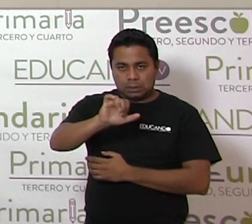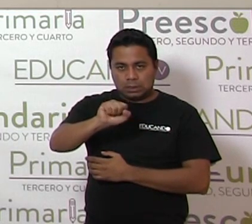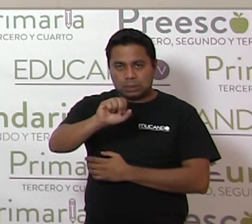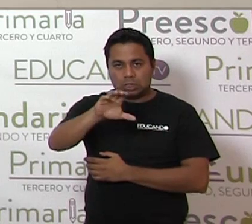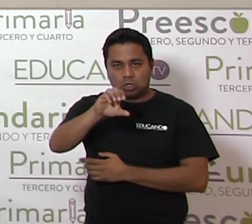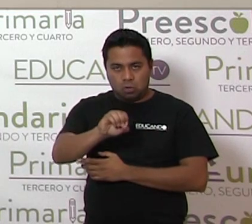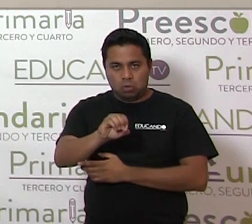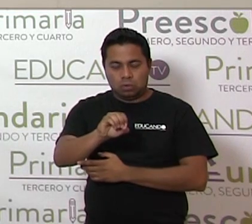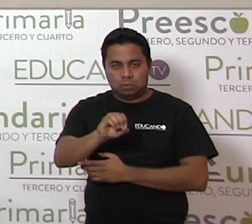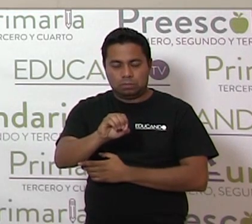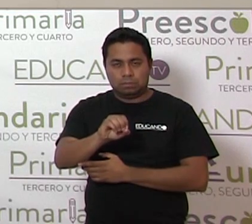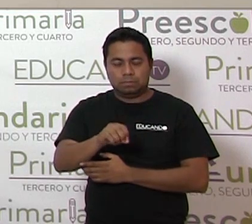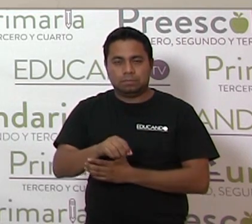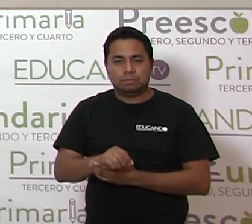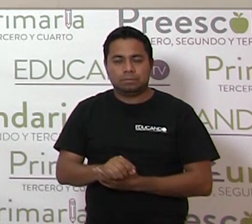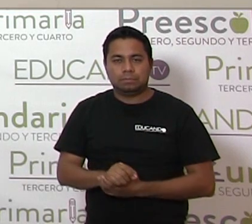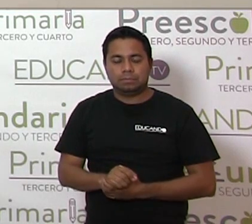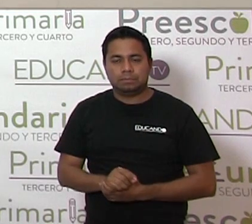Francisco,